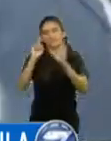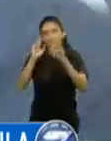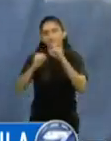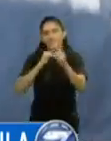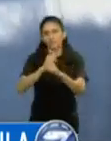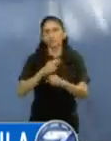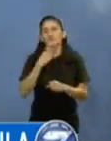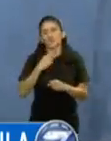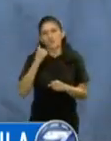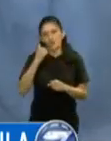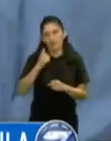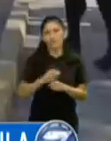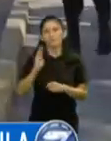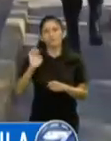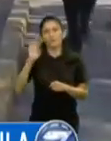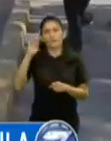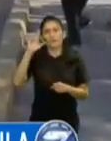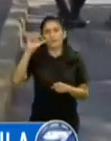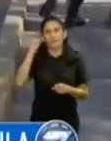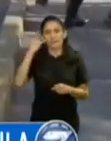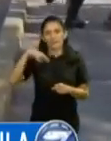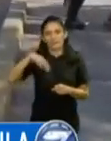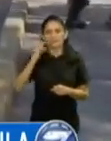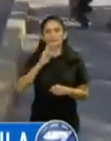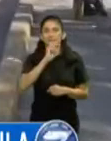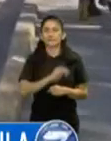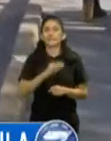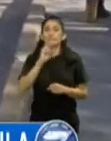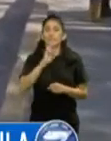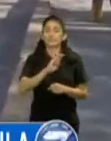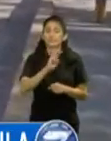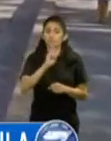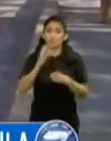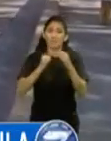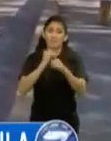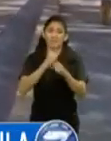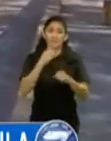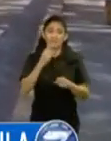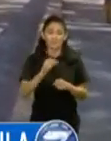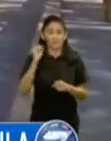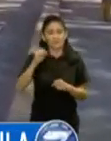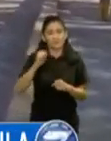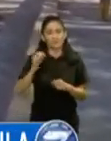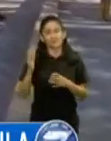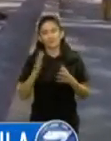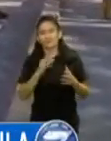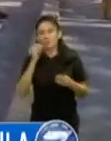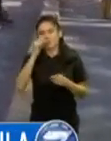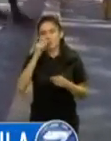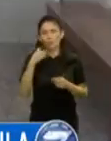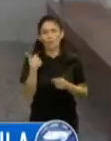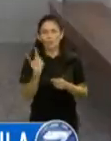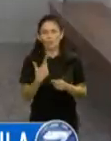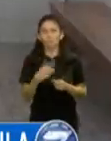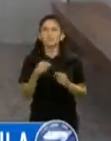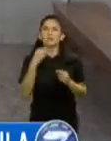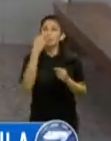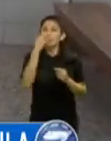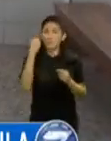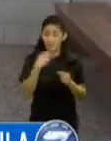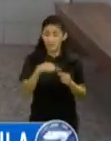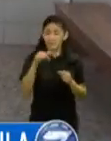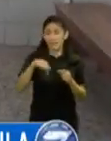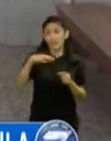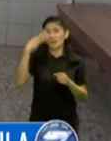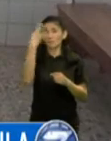Mateo Santiago, de 2 años. Asimismo, Marta Lidia Mateo Molina, de 17 años, en estado de gestación, quien lamentablemente